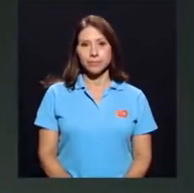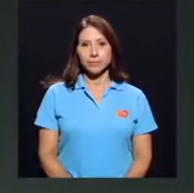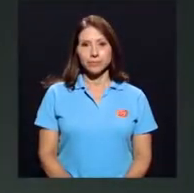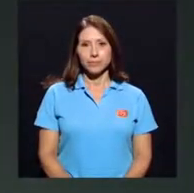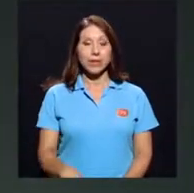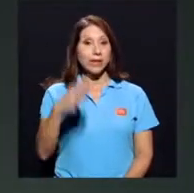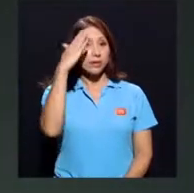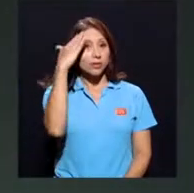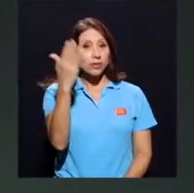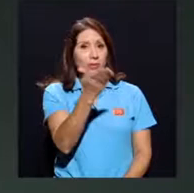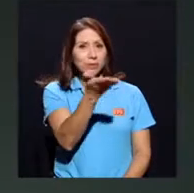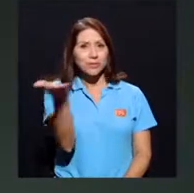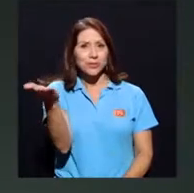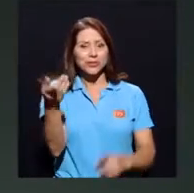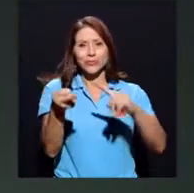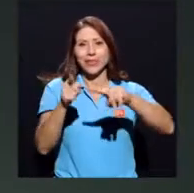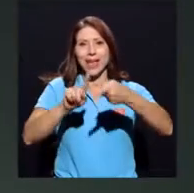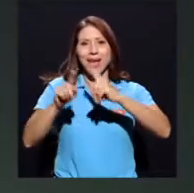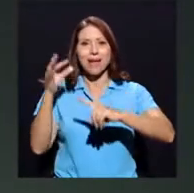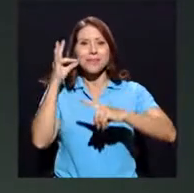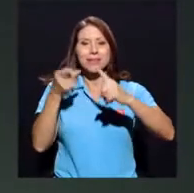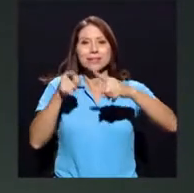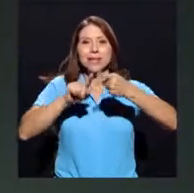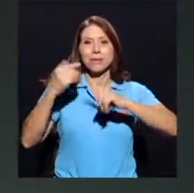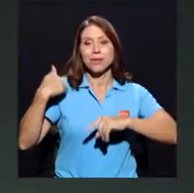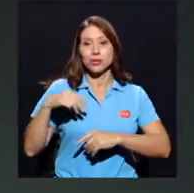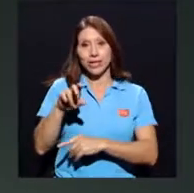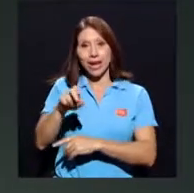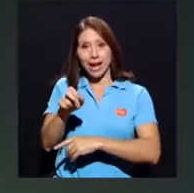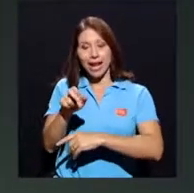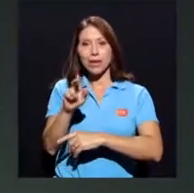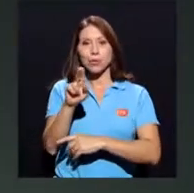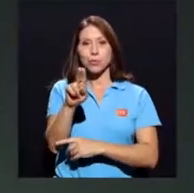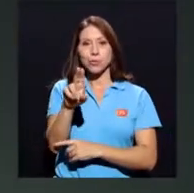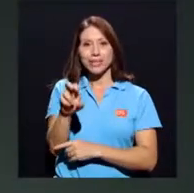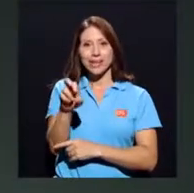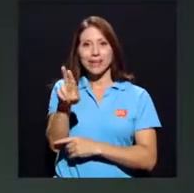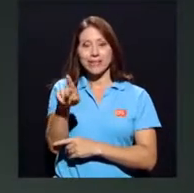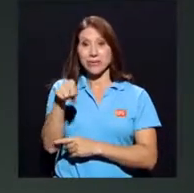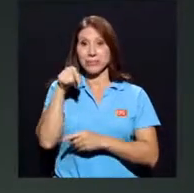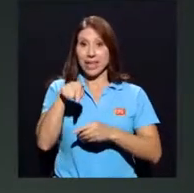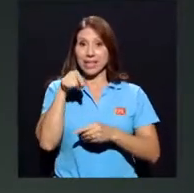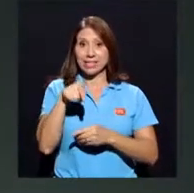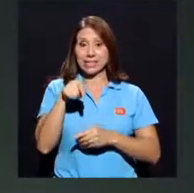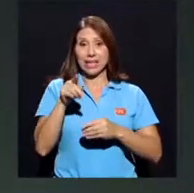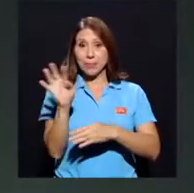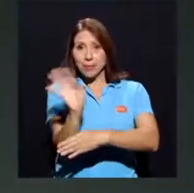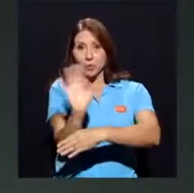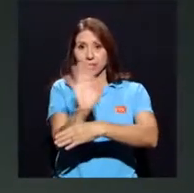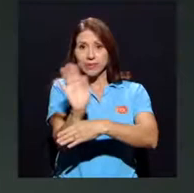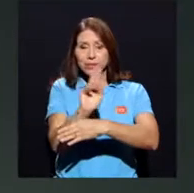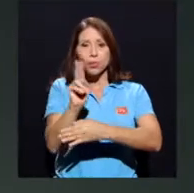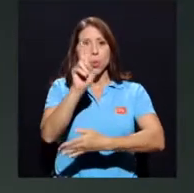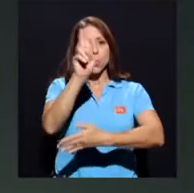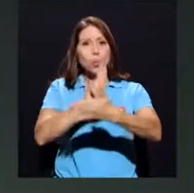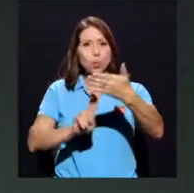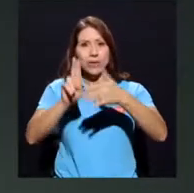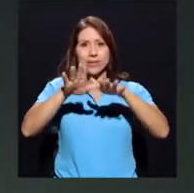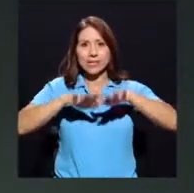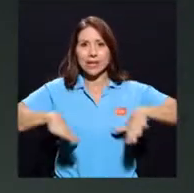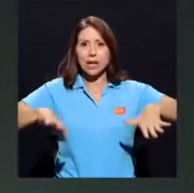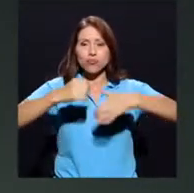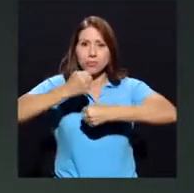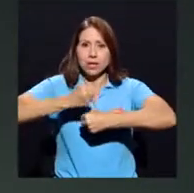los saludamos amigas y amigos de canal loser este medio televisivo universitario que se